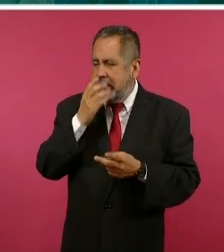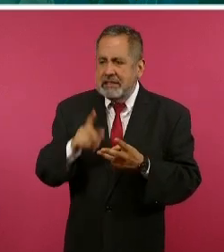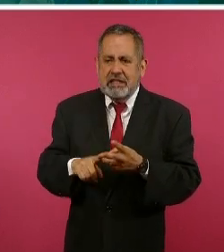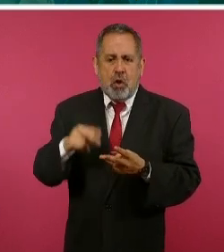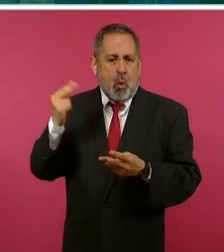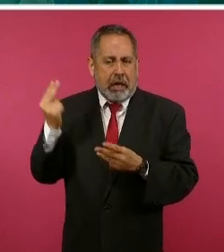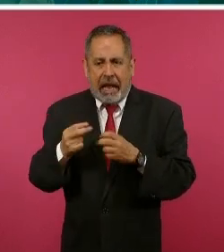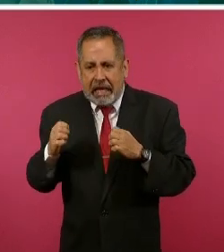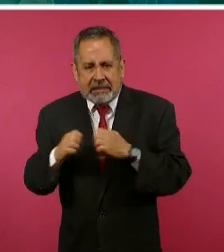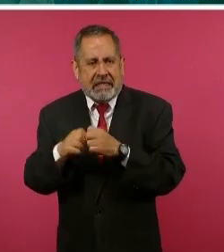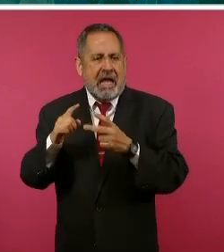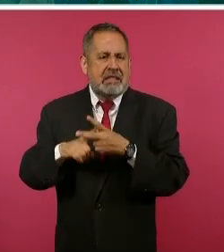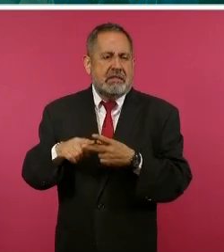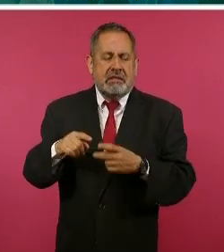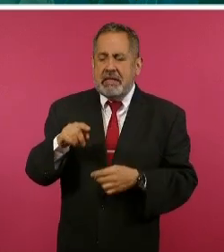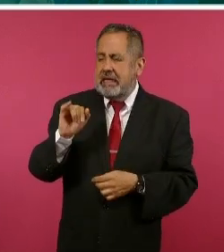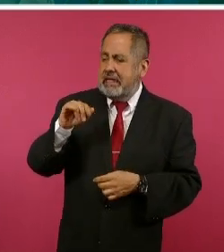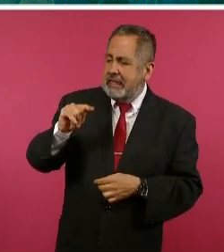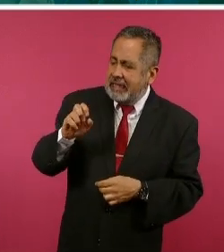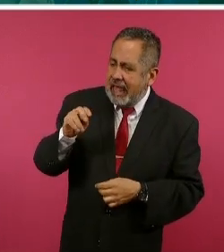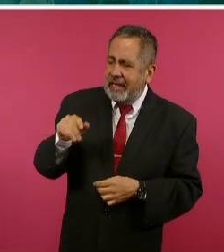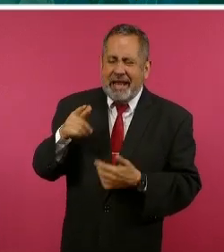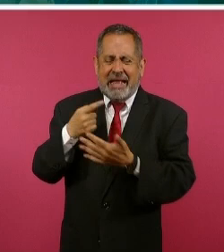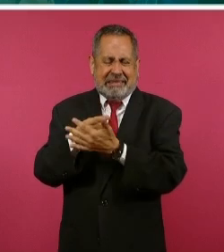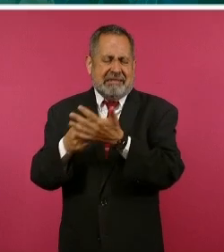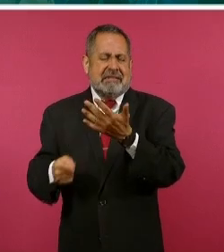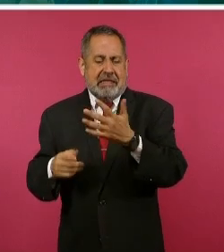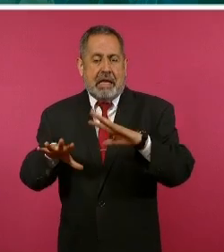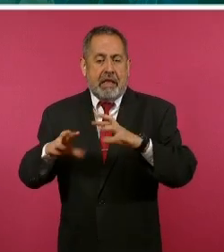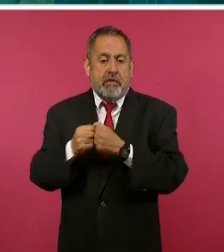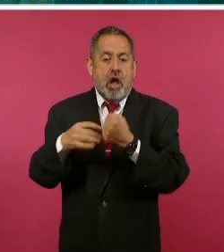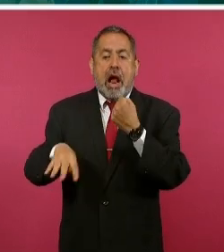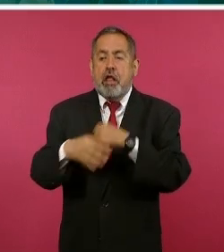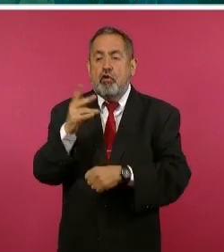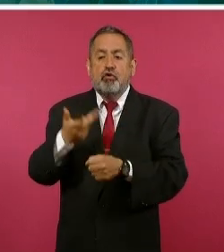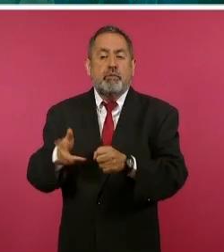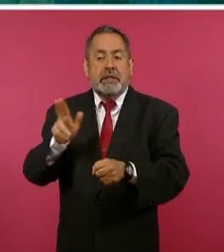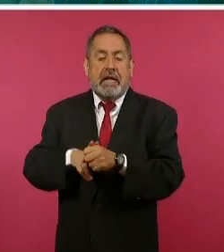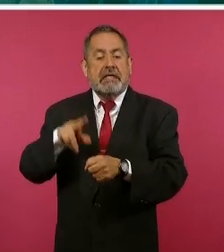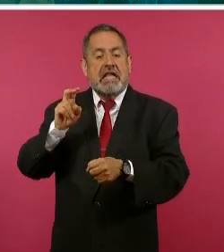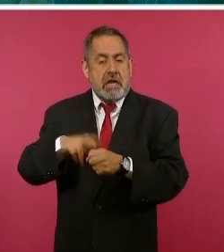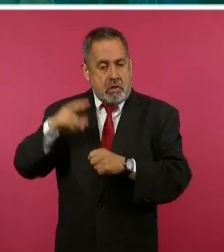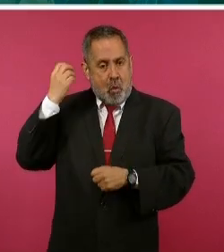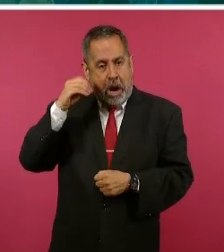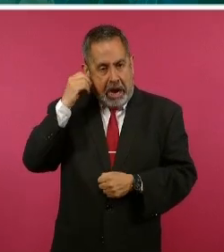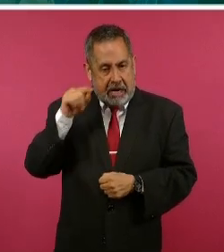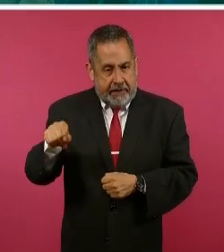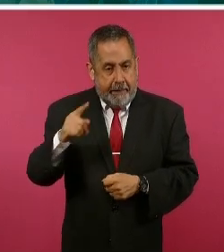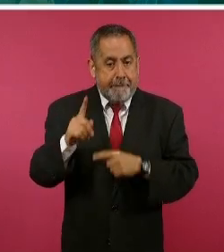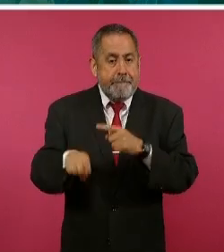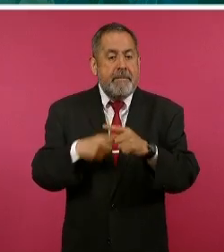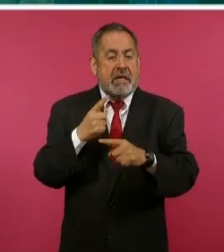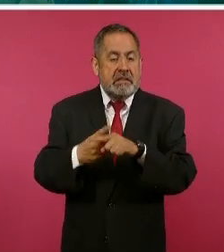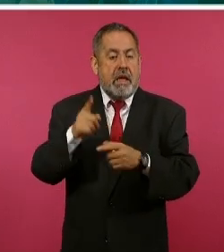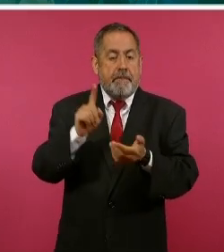y medicina interna en 14 hospitales básicos comunitarios de Oaxaca. Además,